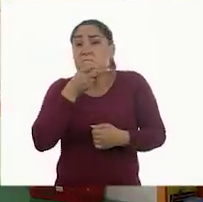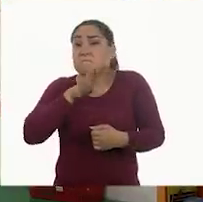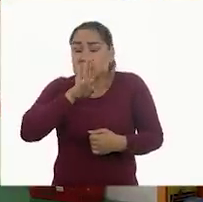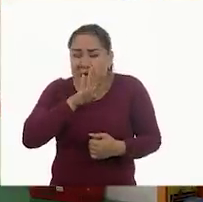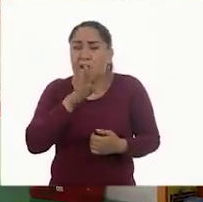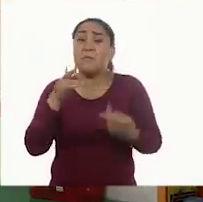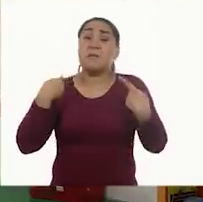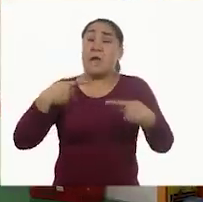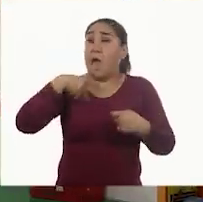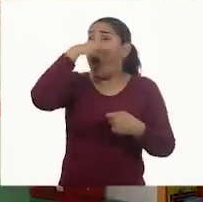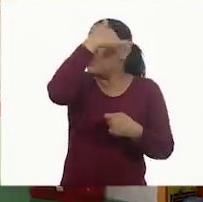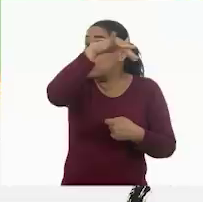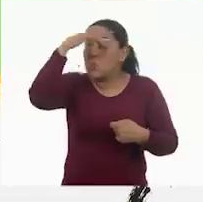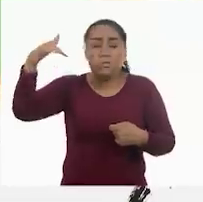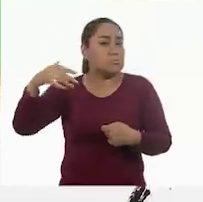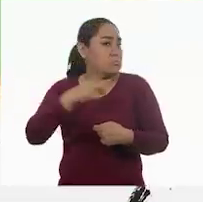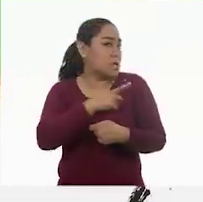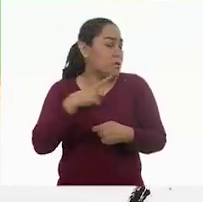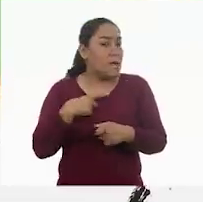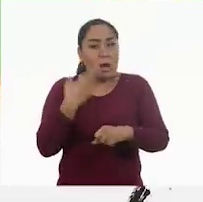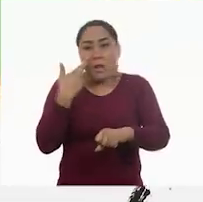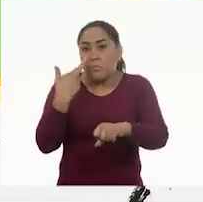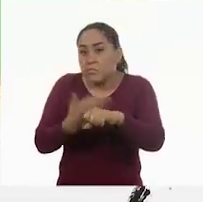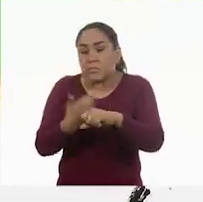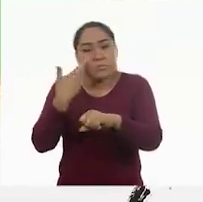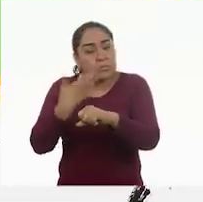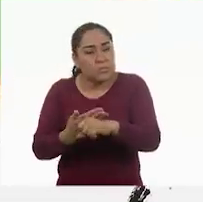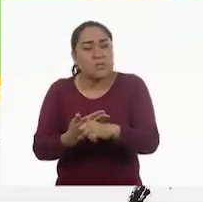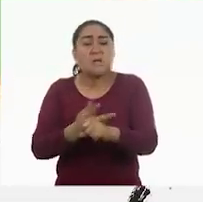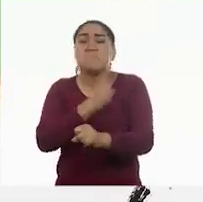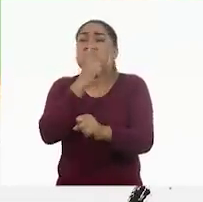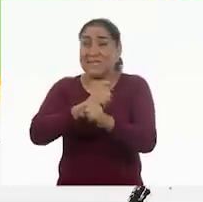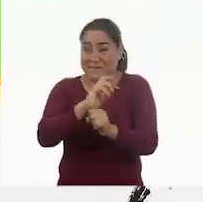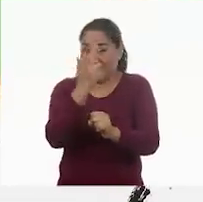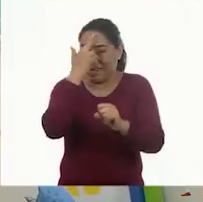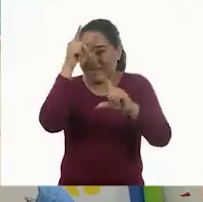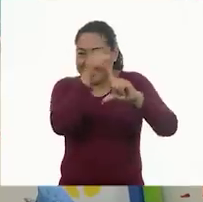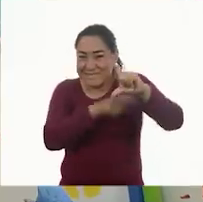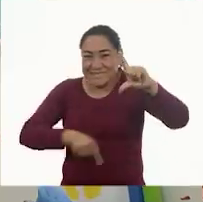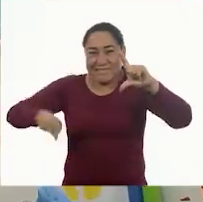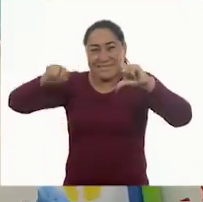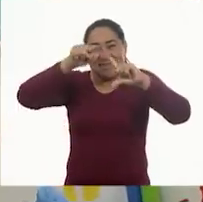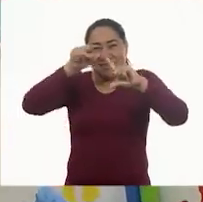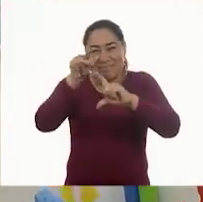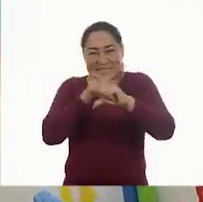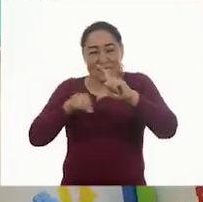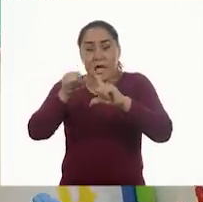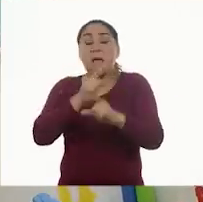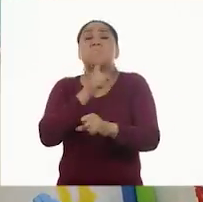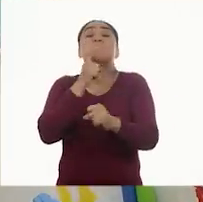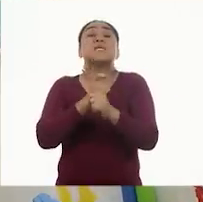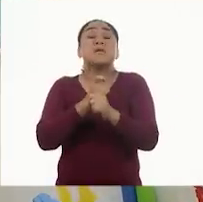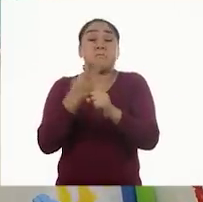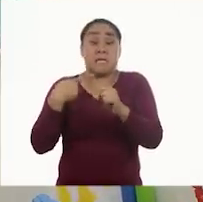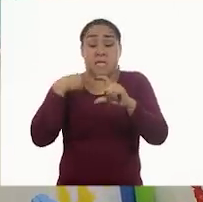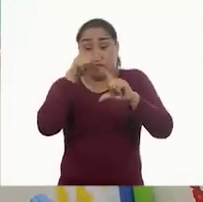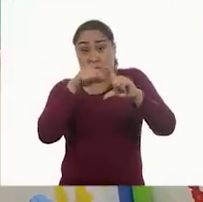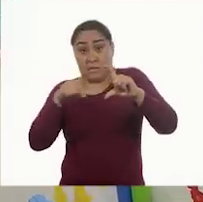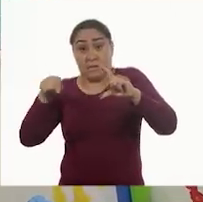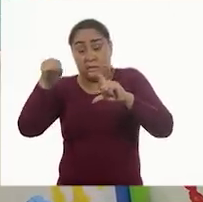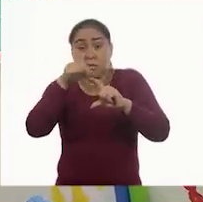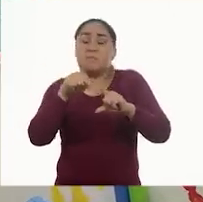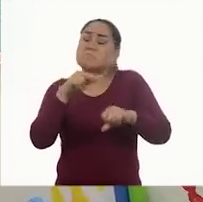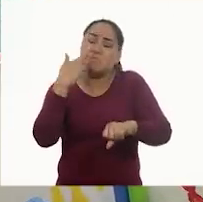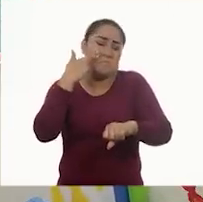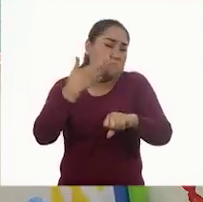todos los adultos tienen esa responsabilidad. Nuestro primer círculo, ¿se acuerdan del ejercicio que hicimos? Son los primeros responsables, las personas